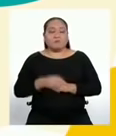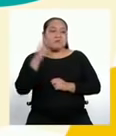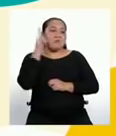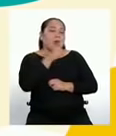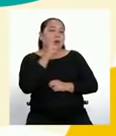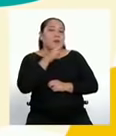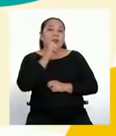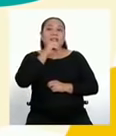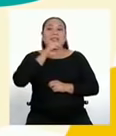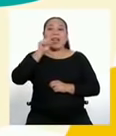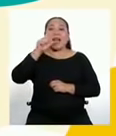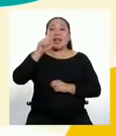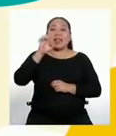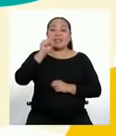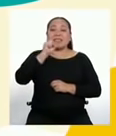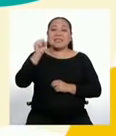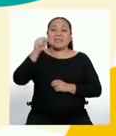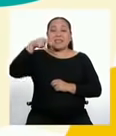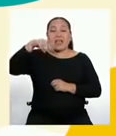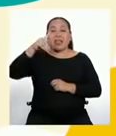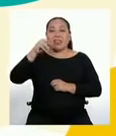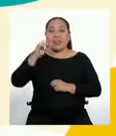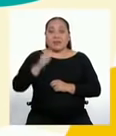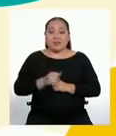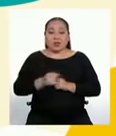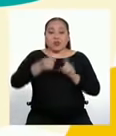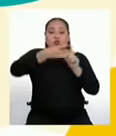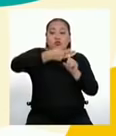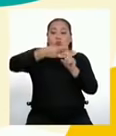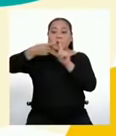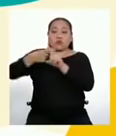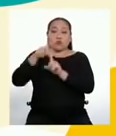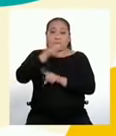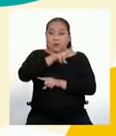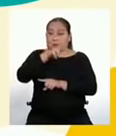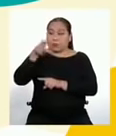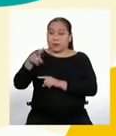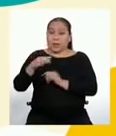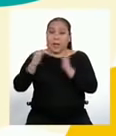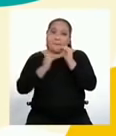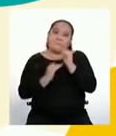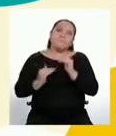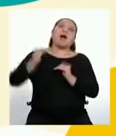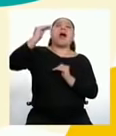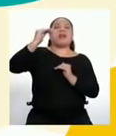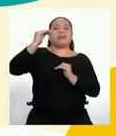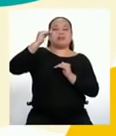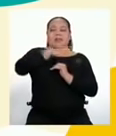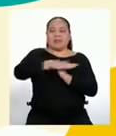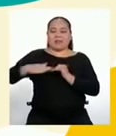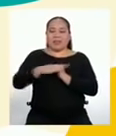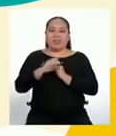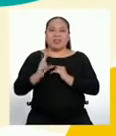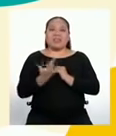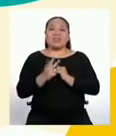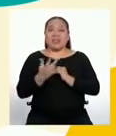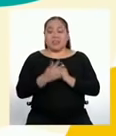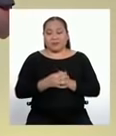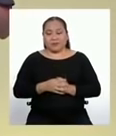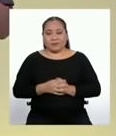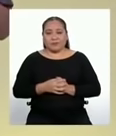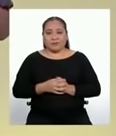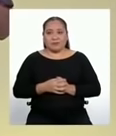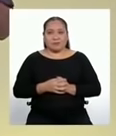lo que dice Alessandra. La suma de las longitudes de dos lados del triángulo es mayor a la longitud del tercer lado del